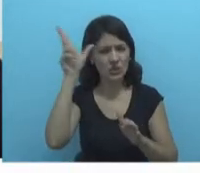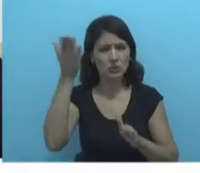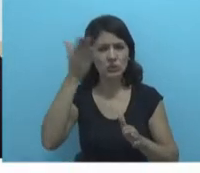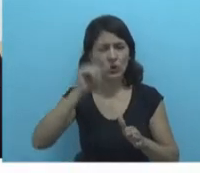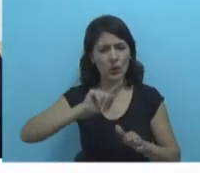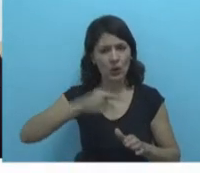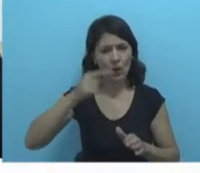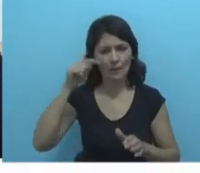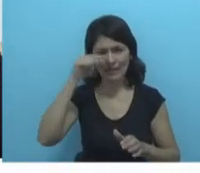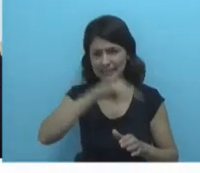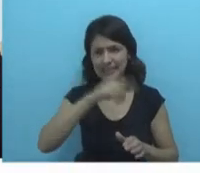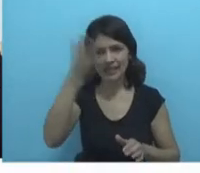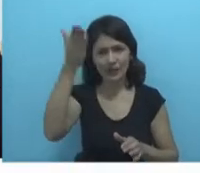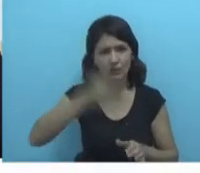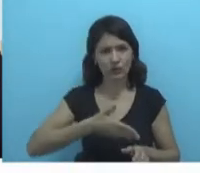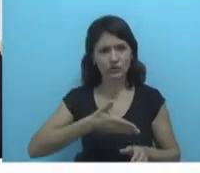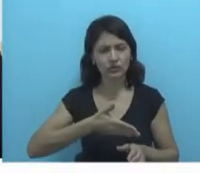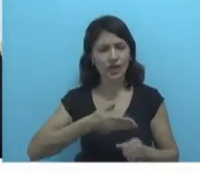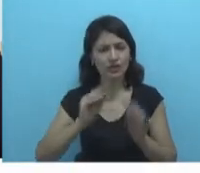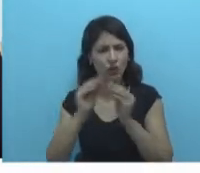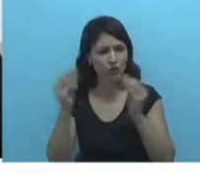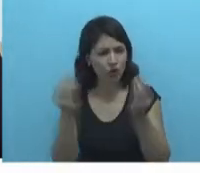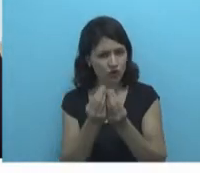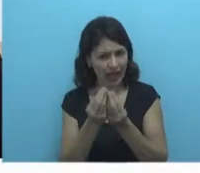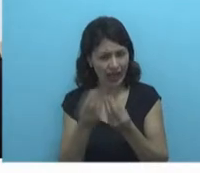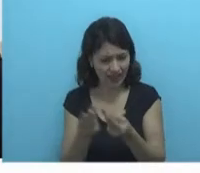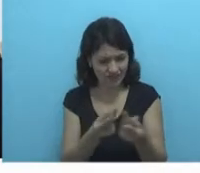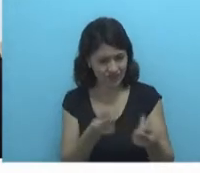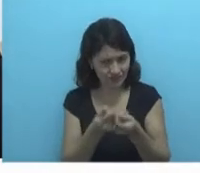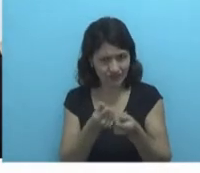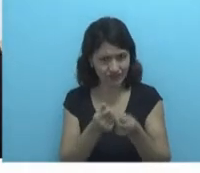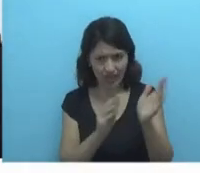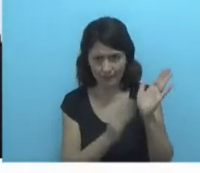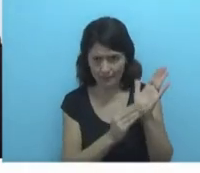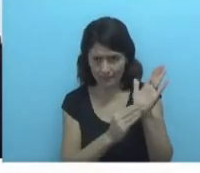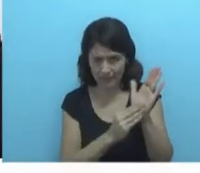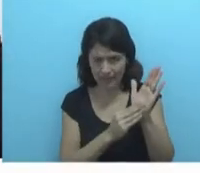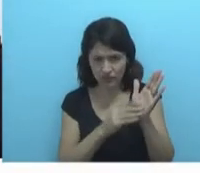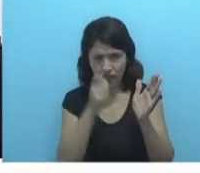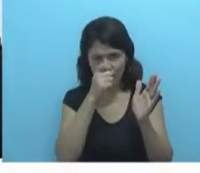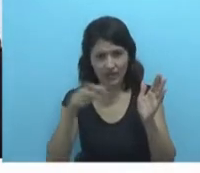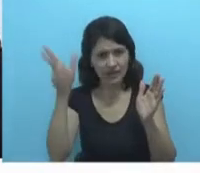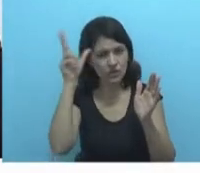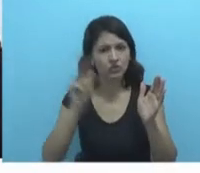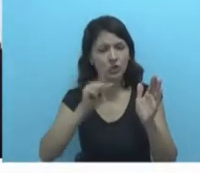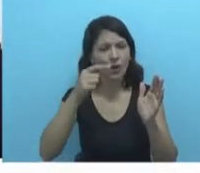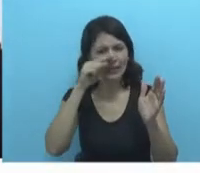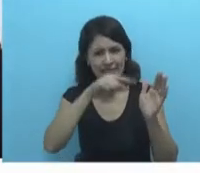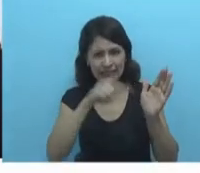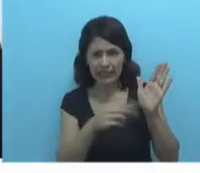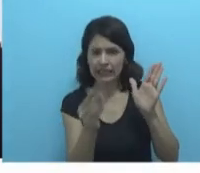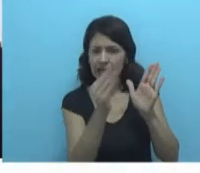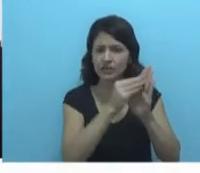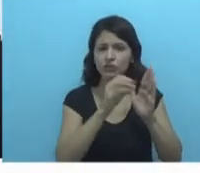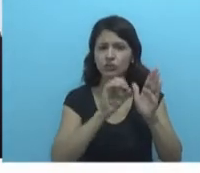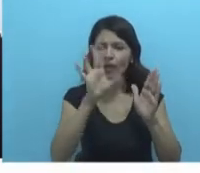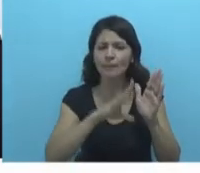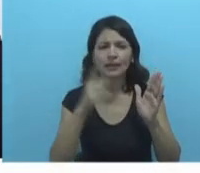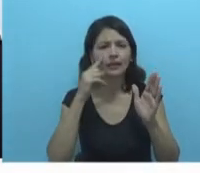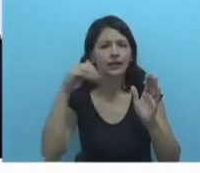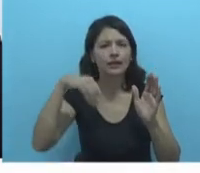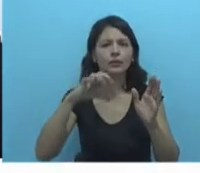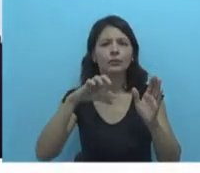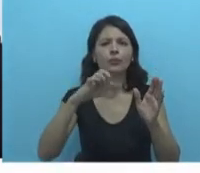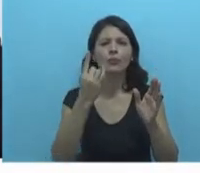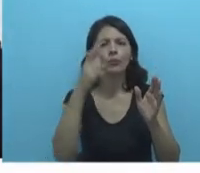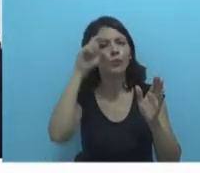28,7% del componente del precio es impuesto. Para que haya más consumo, no hay que